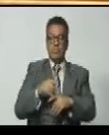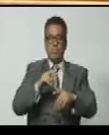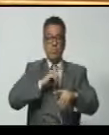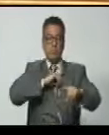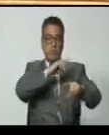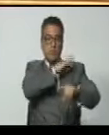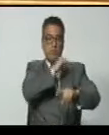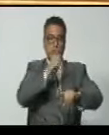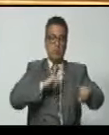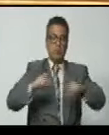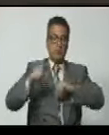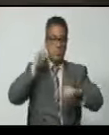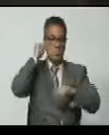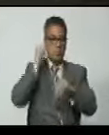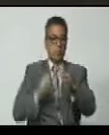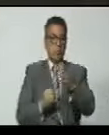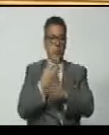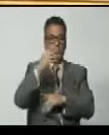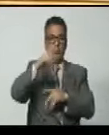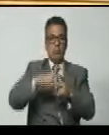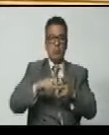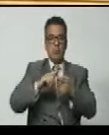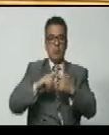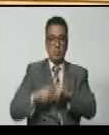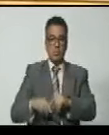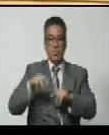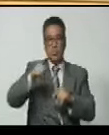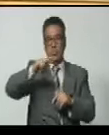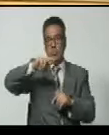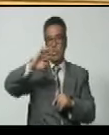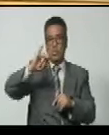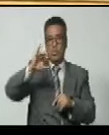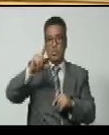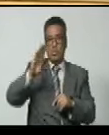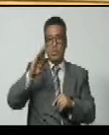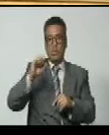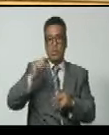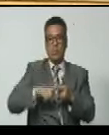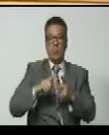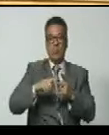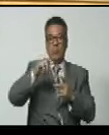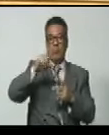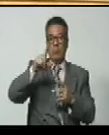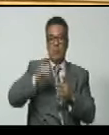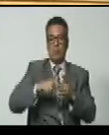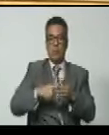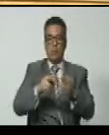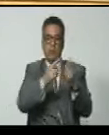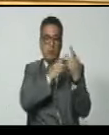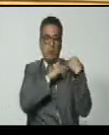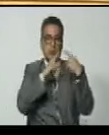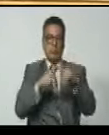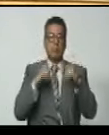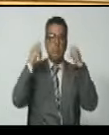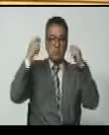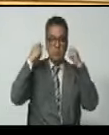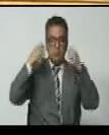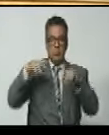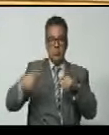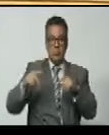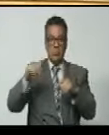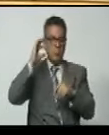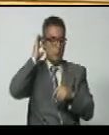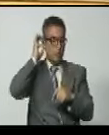de la Defensoría de la Mujer en la Fundación de Género con Clase, Maribel Rosario, y Rey Rodríguez, representante de la Campaña por los Derechos